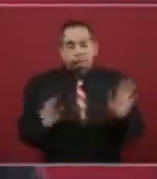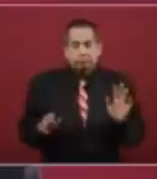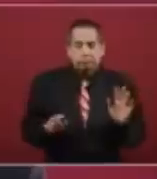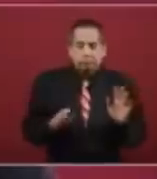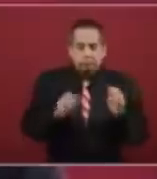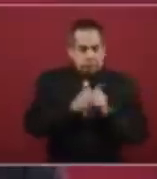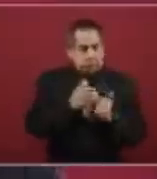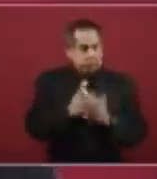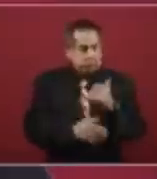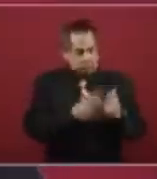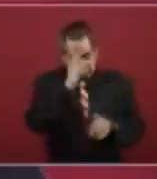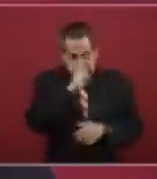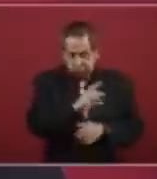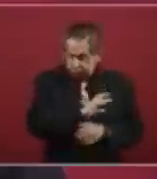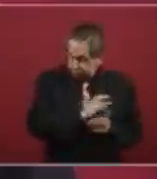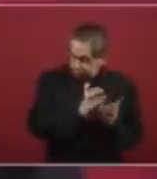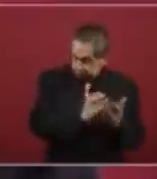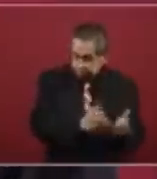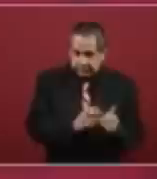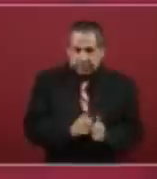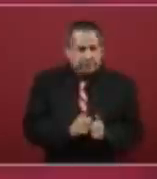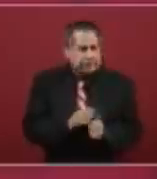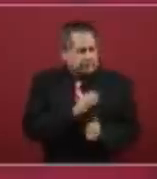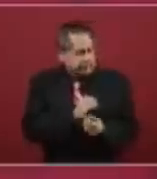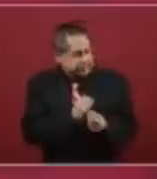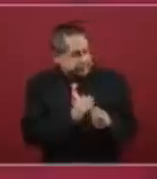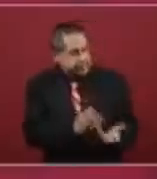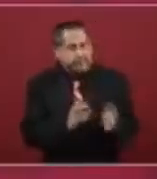muy respetuosa, muy fraterna, cariñosa,